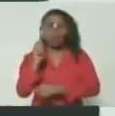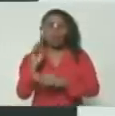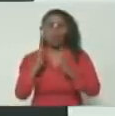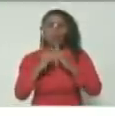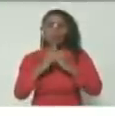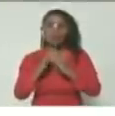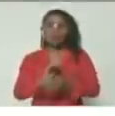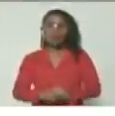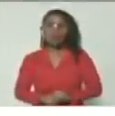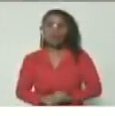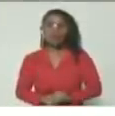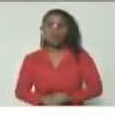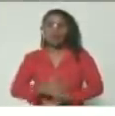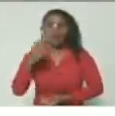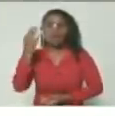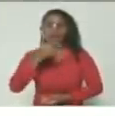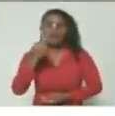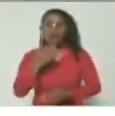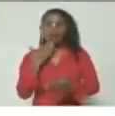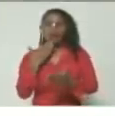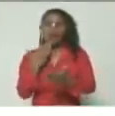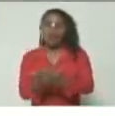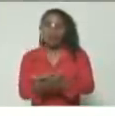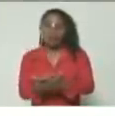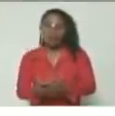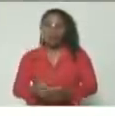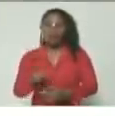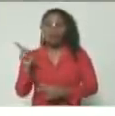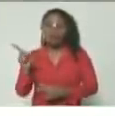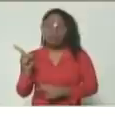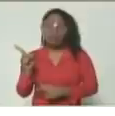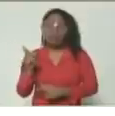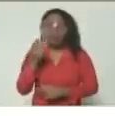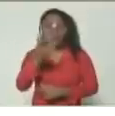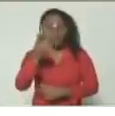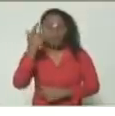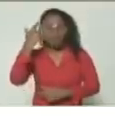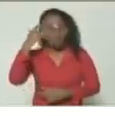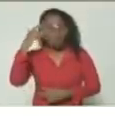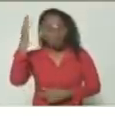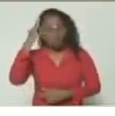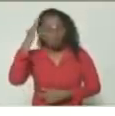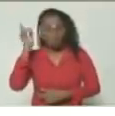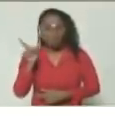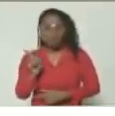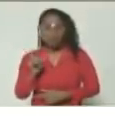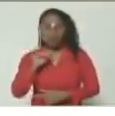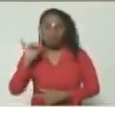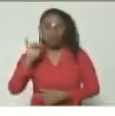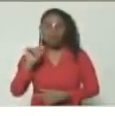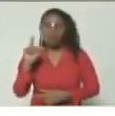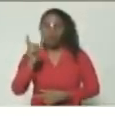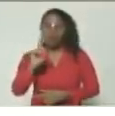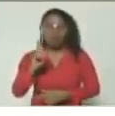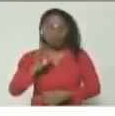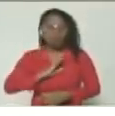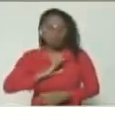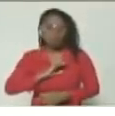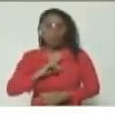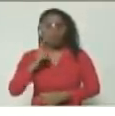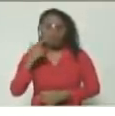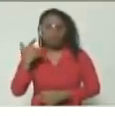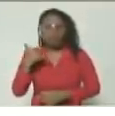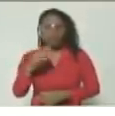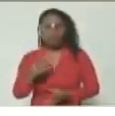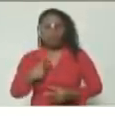Te lo agradezco, de verdad. Es probable que usted no le llegue eso. No tenía esta denuncia, no la tenía. Téngala, presidente, téngala.